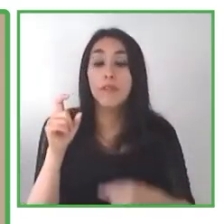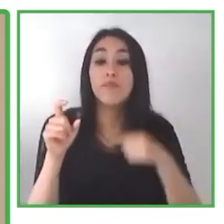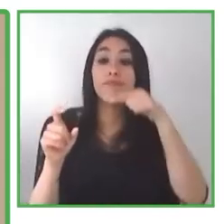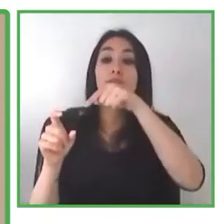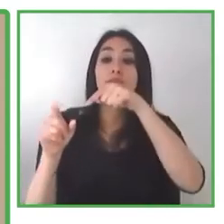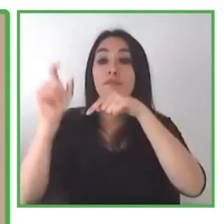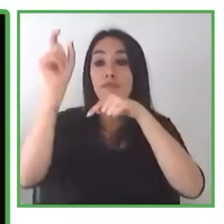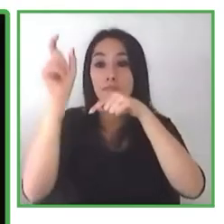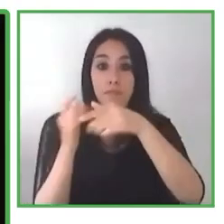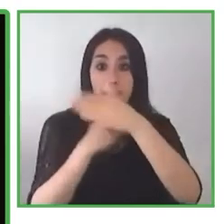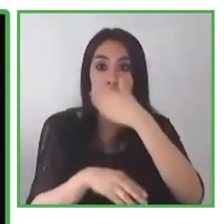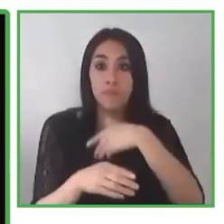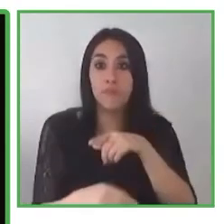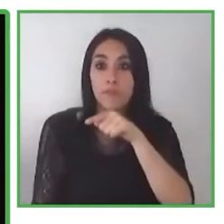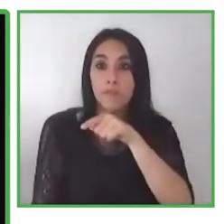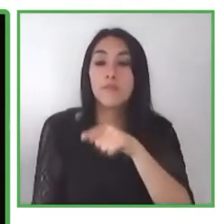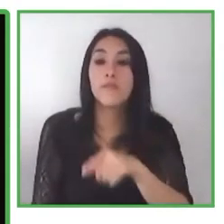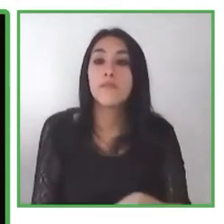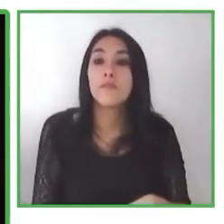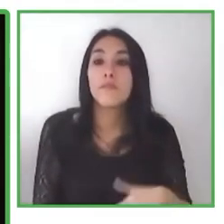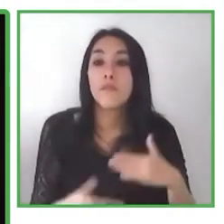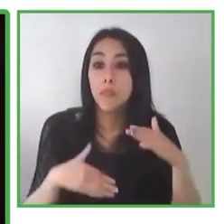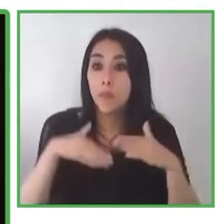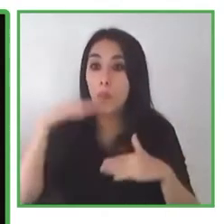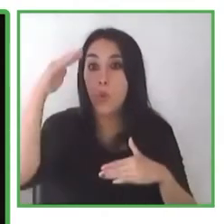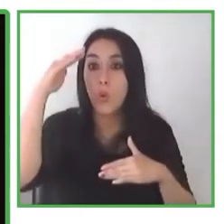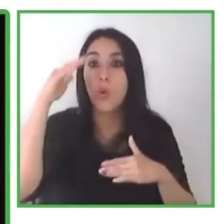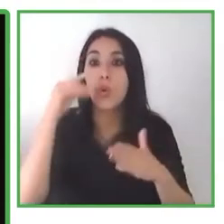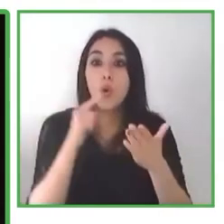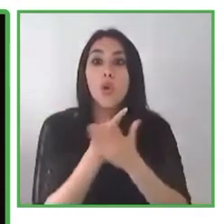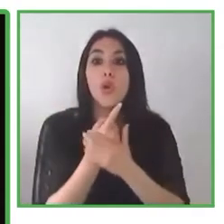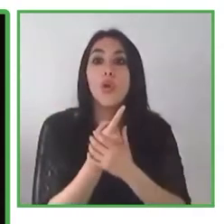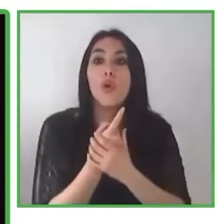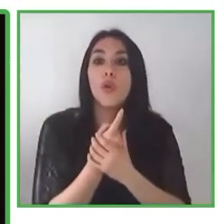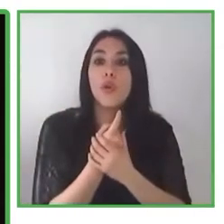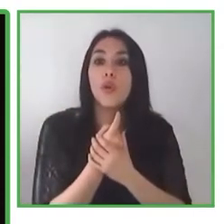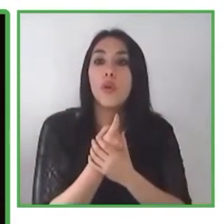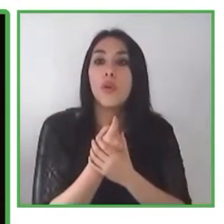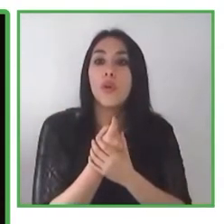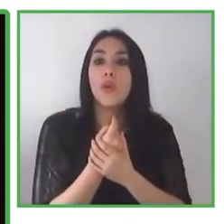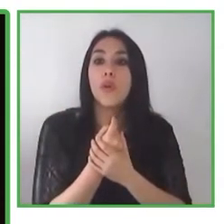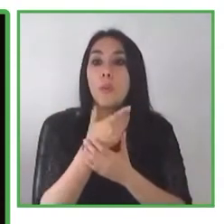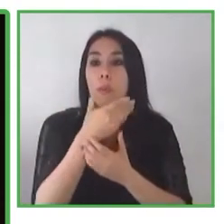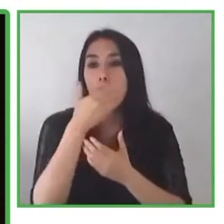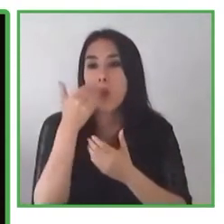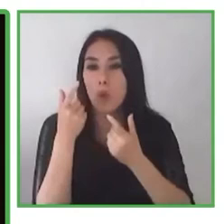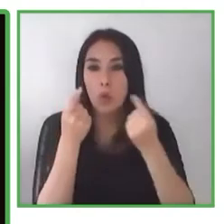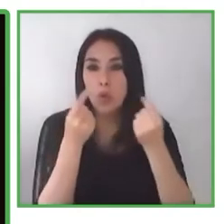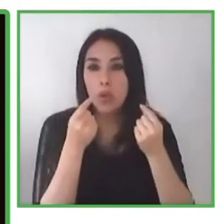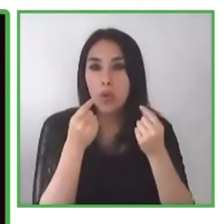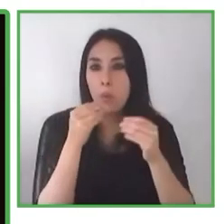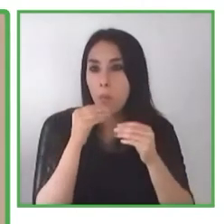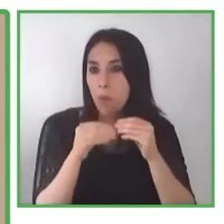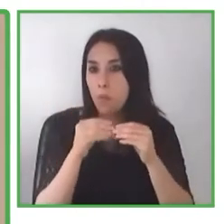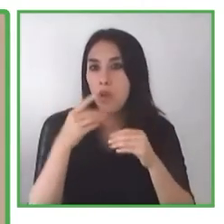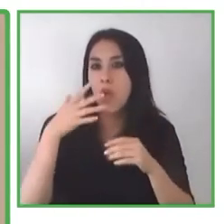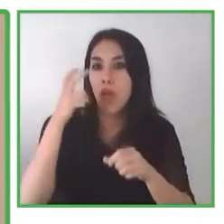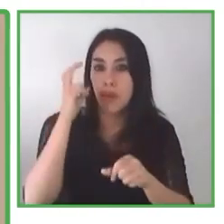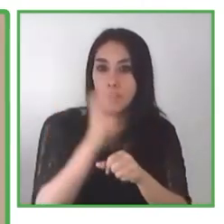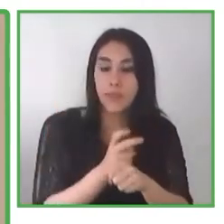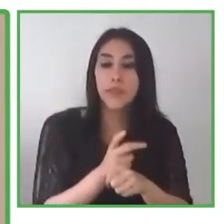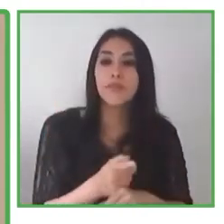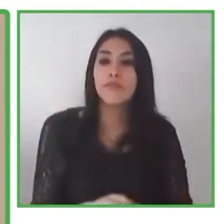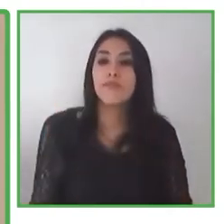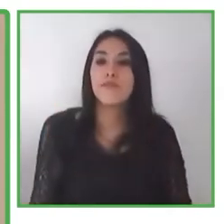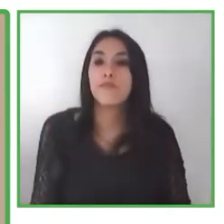mayor probabilidad de encontrar las mejores soluciones a problemas complejos e inesperados, porque de